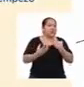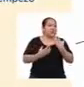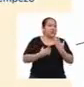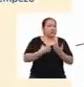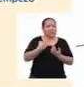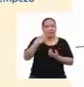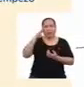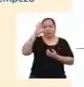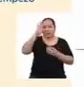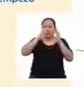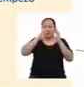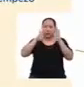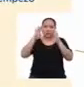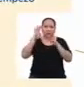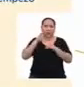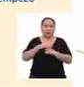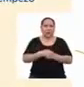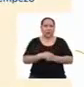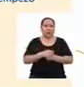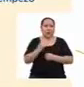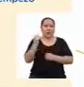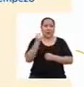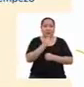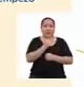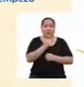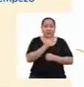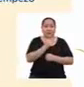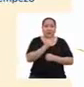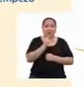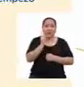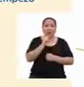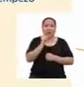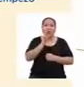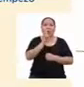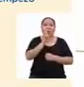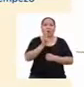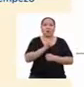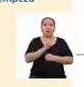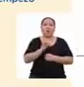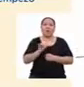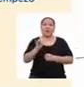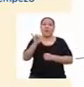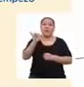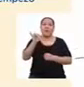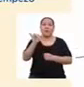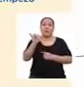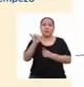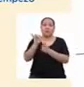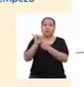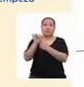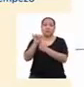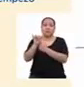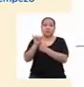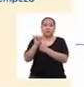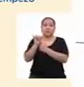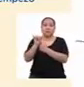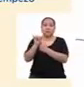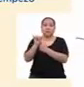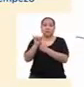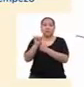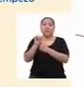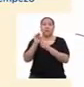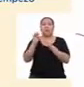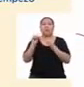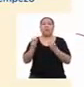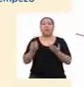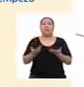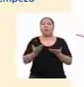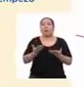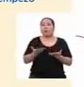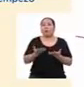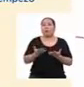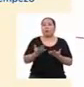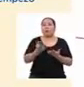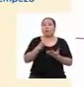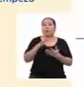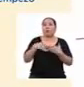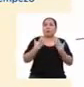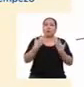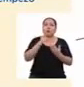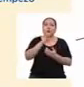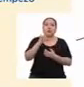preocupaciones. Aquí, en lugar de volver a usar el conector y, podemos usar como, que es un conector